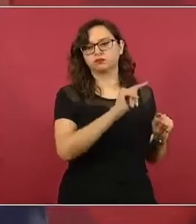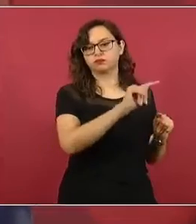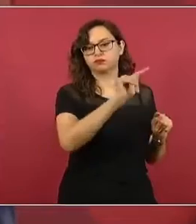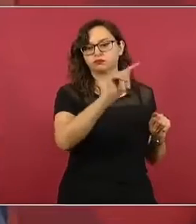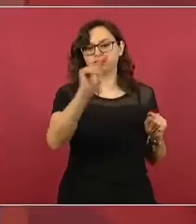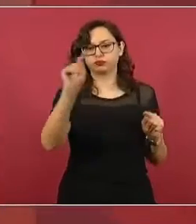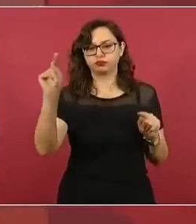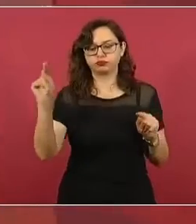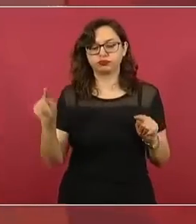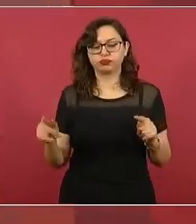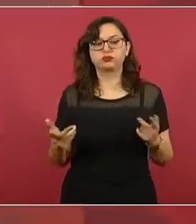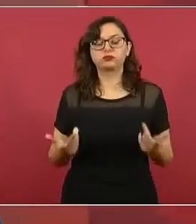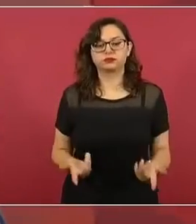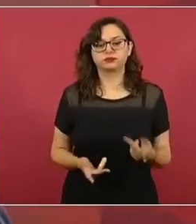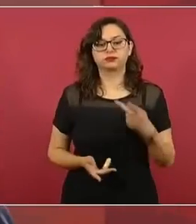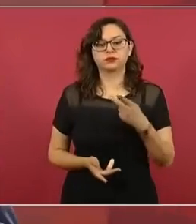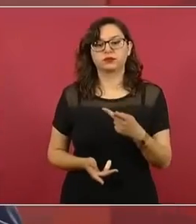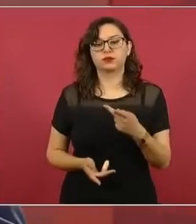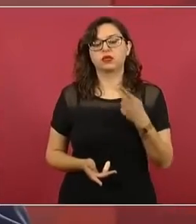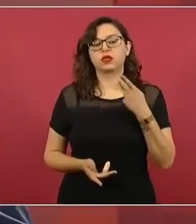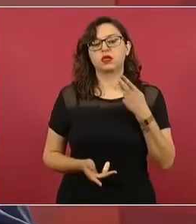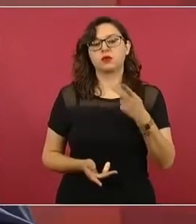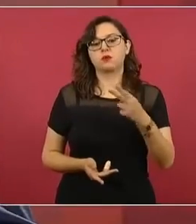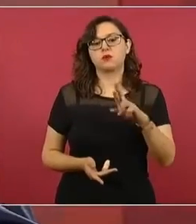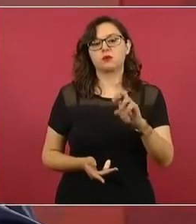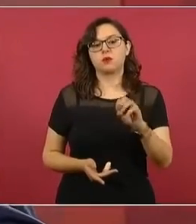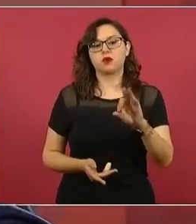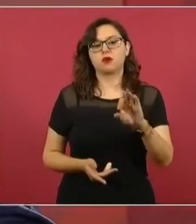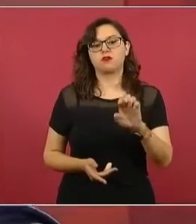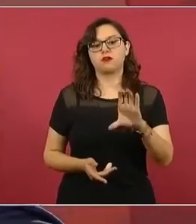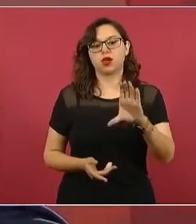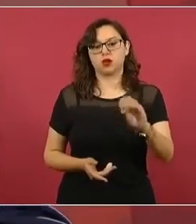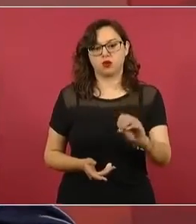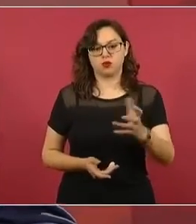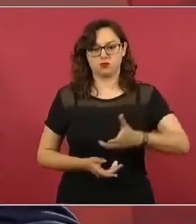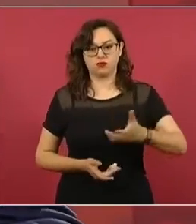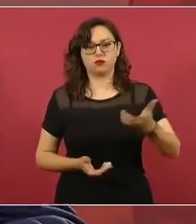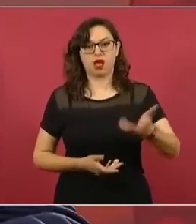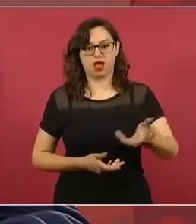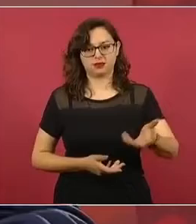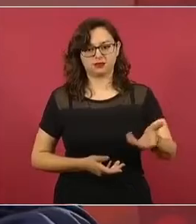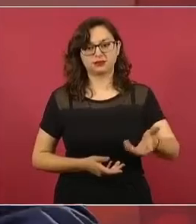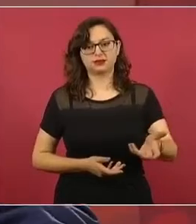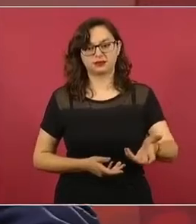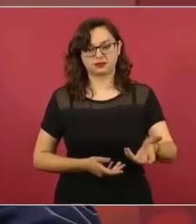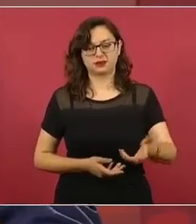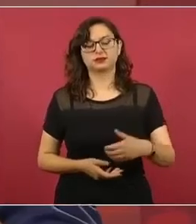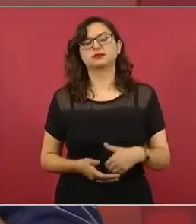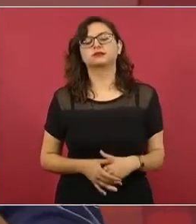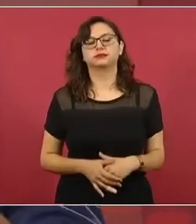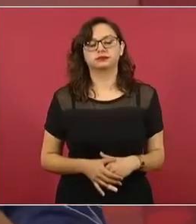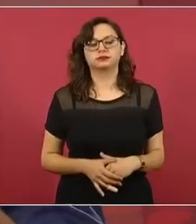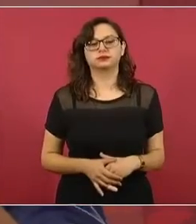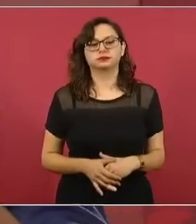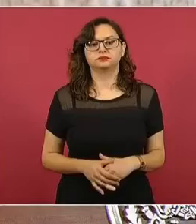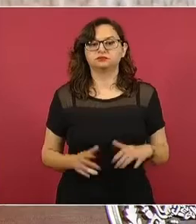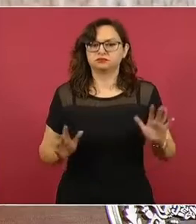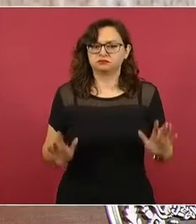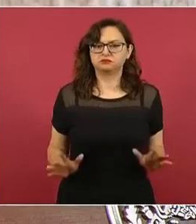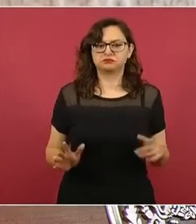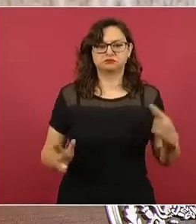hace la Procuraduría del Consumidor y en general no hay